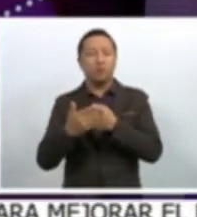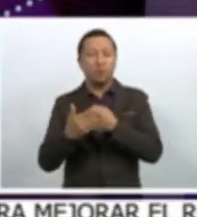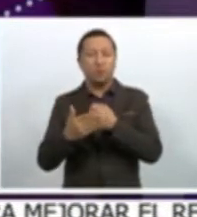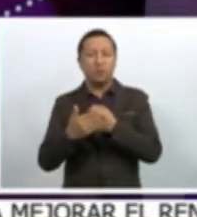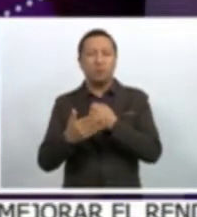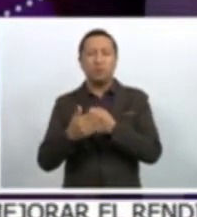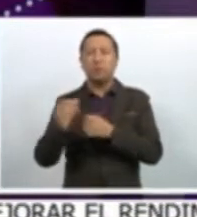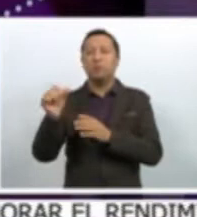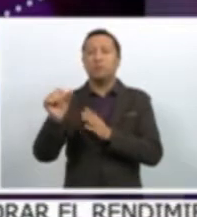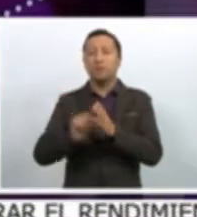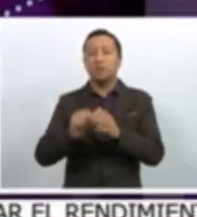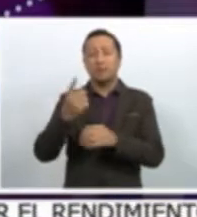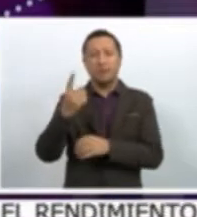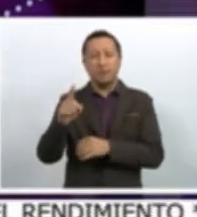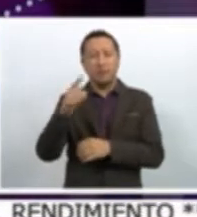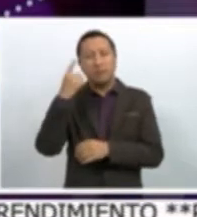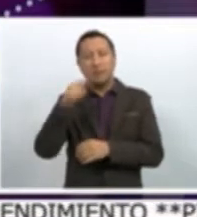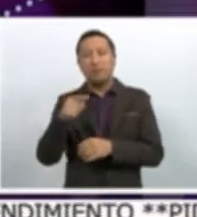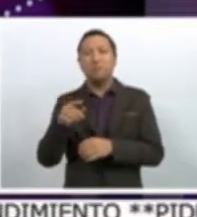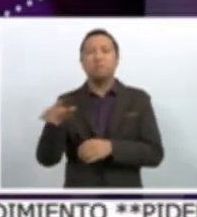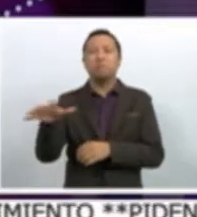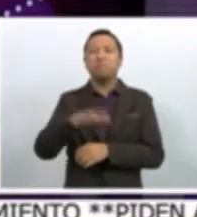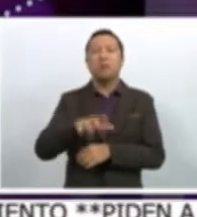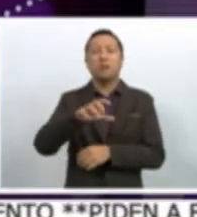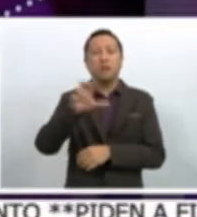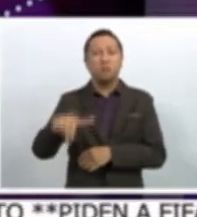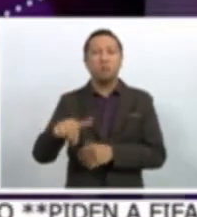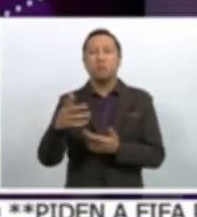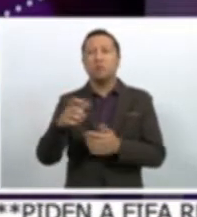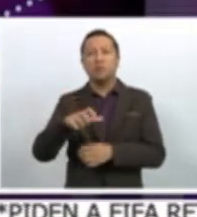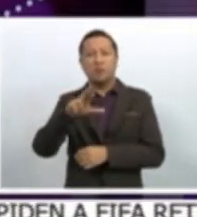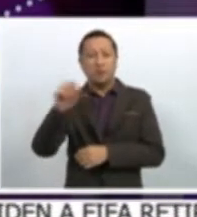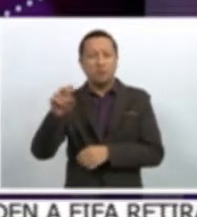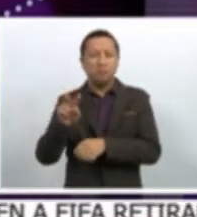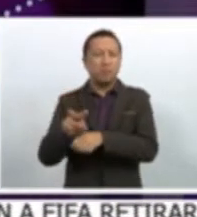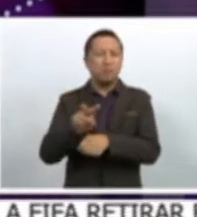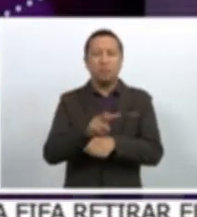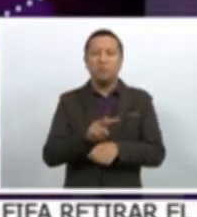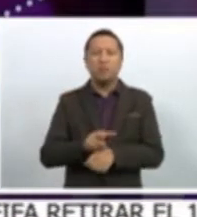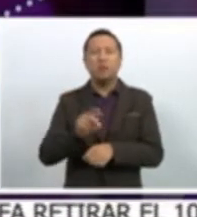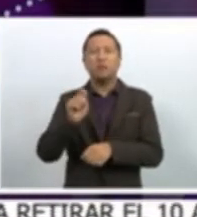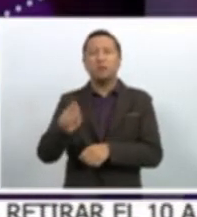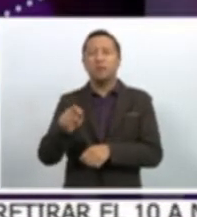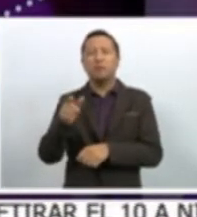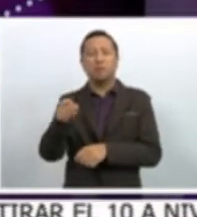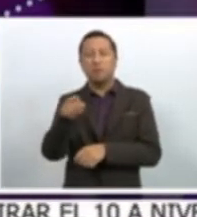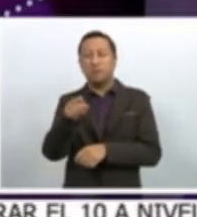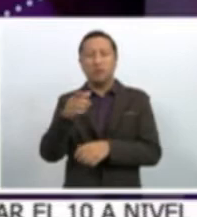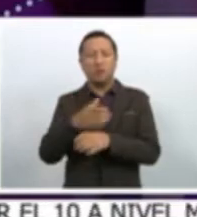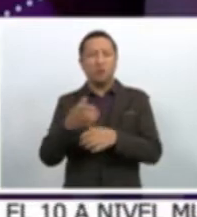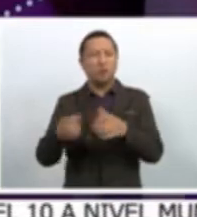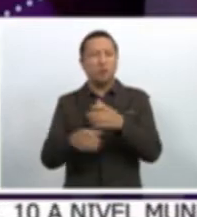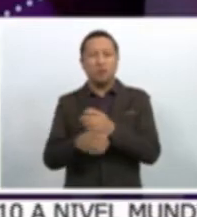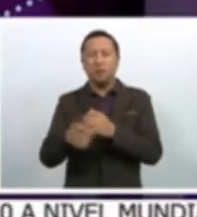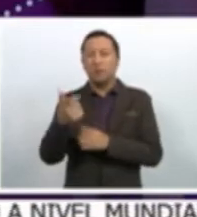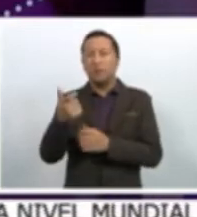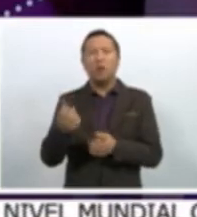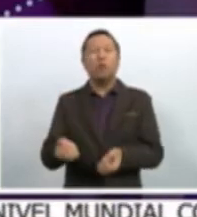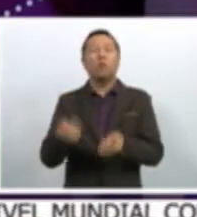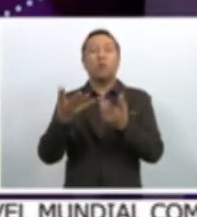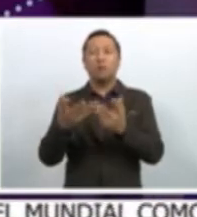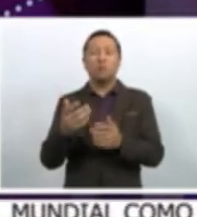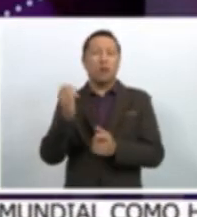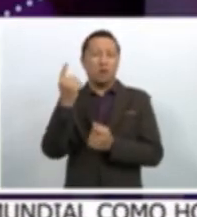comercios de Cancún y de todo Quintana Roo con la finalidad de que se respeten los precios de los productos navideños y también los servicios turísticos.